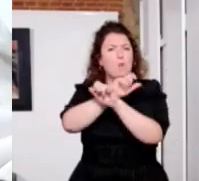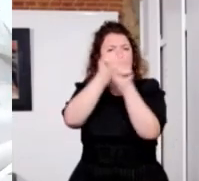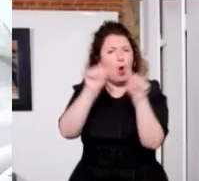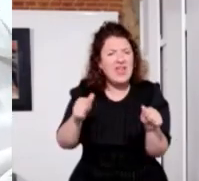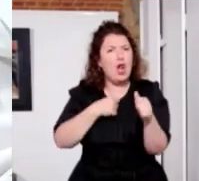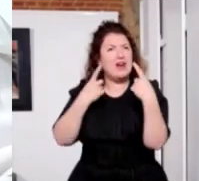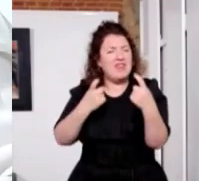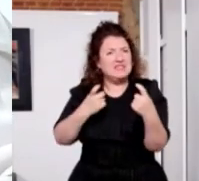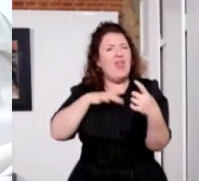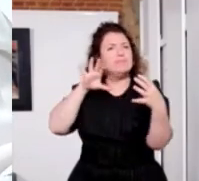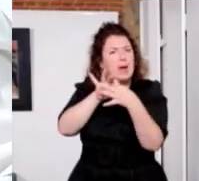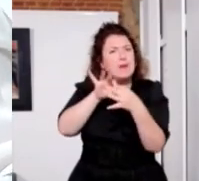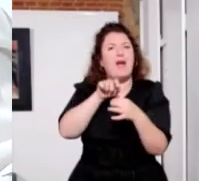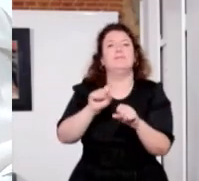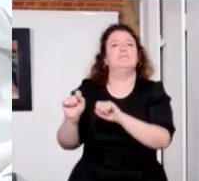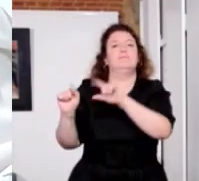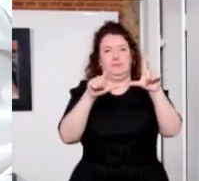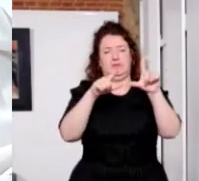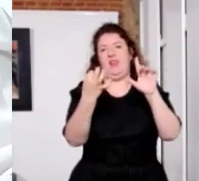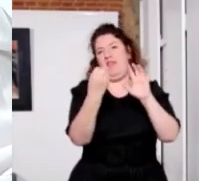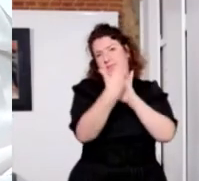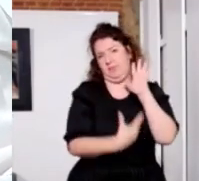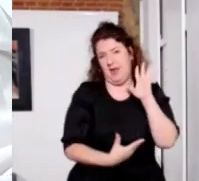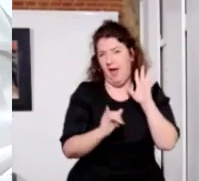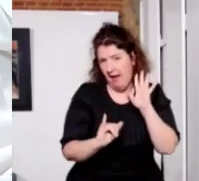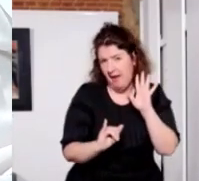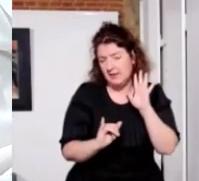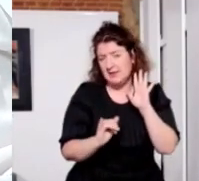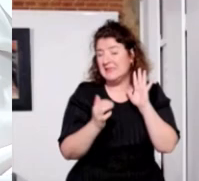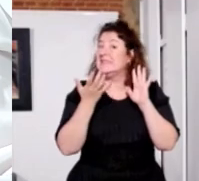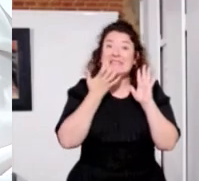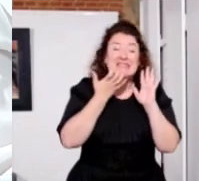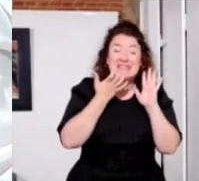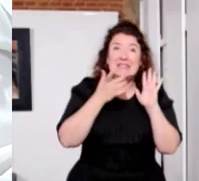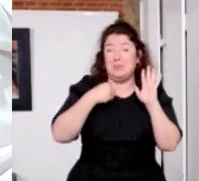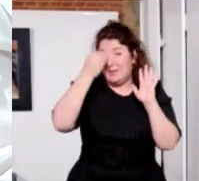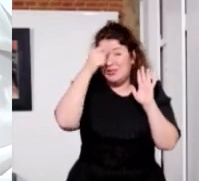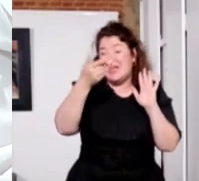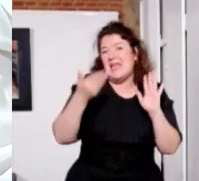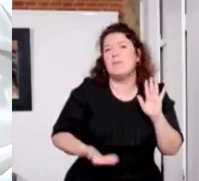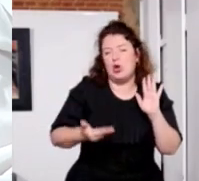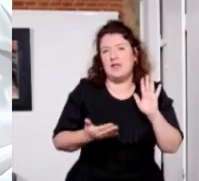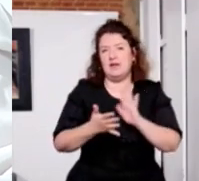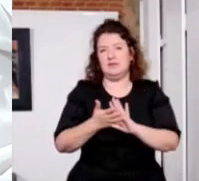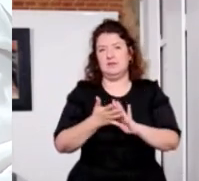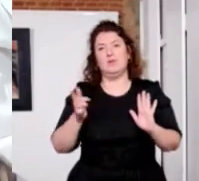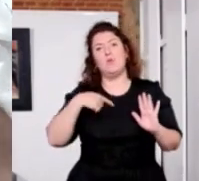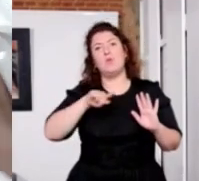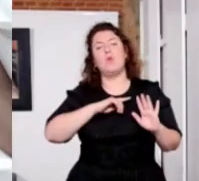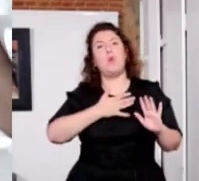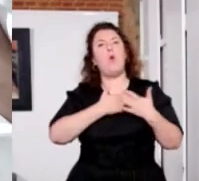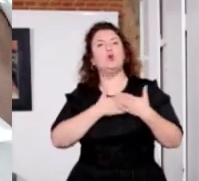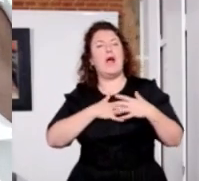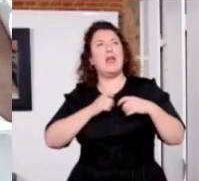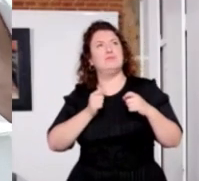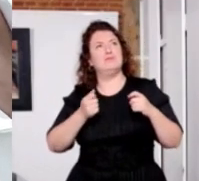las necesidades. Yo creo que esa sería la gran contribución, es decir, generar identidad del mundo voluntario